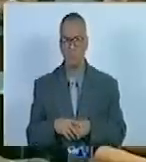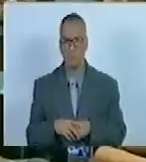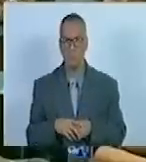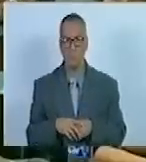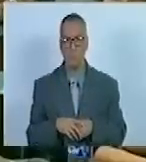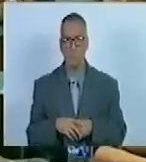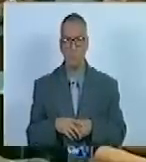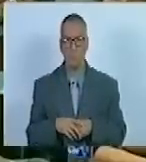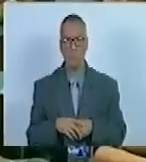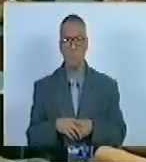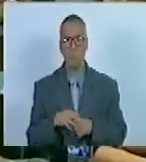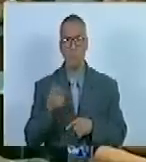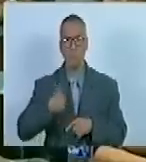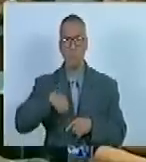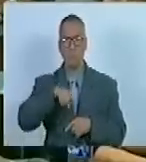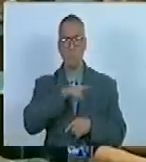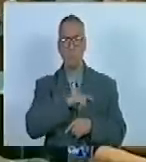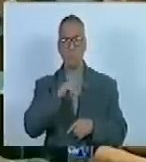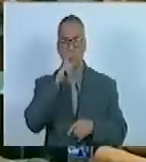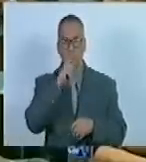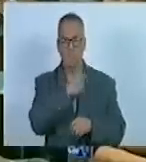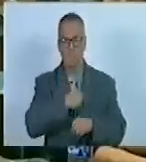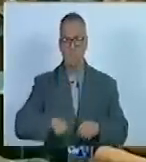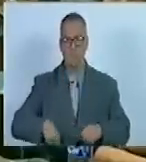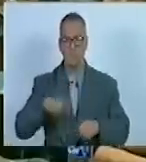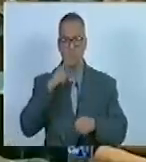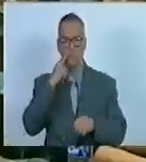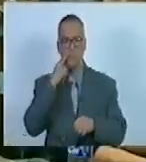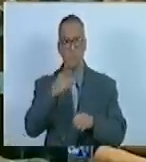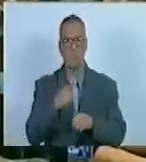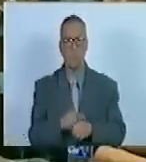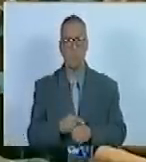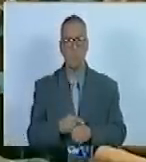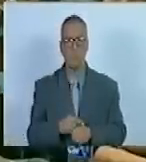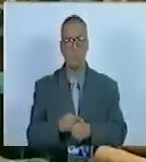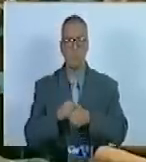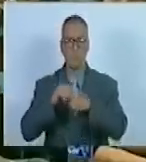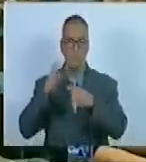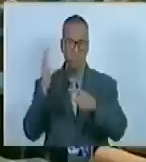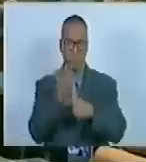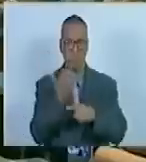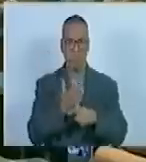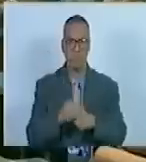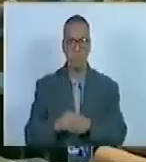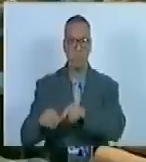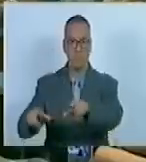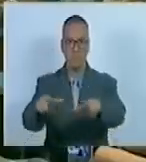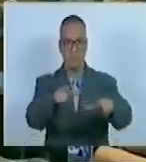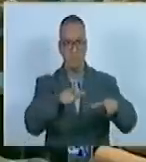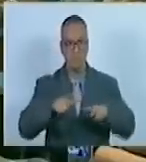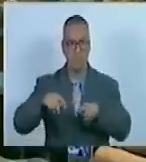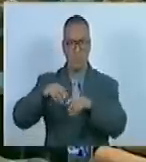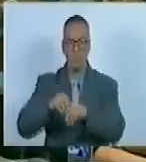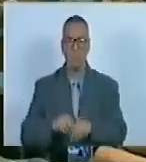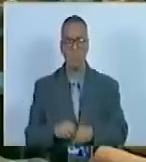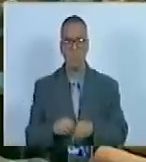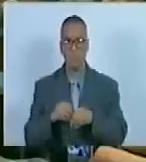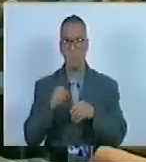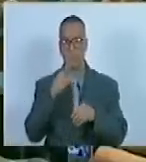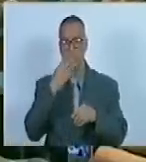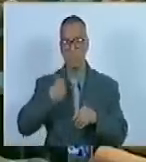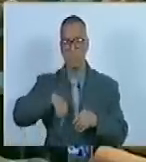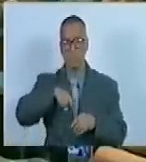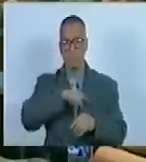la legitimidad de nuestro presidente Nicolás Maduro y además pretendieron mancillar el suelo sagrado de